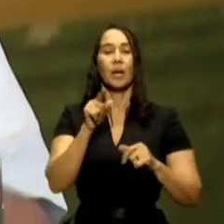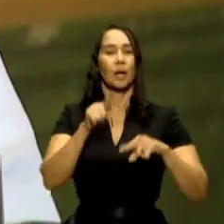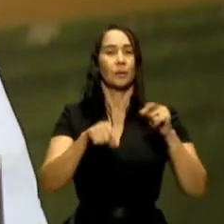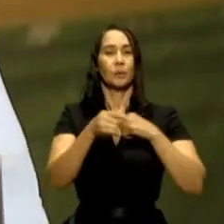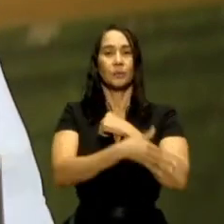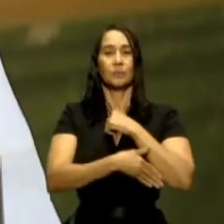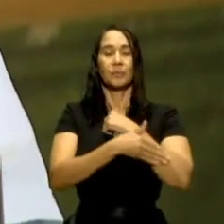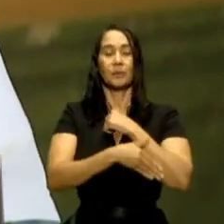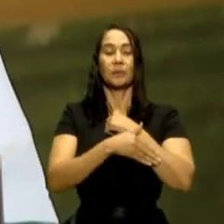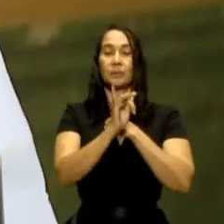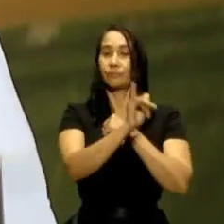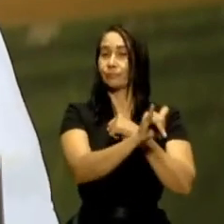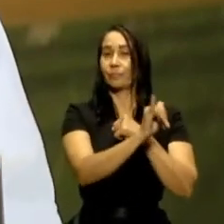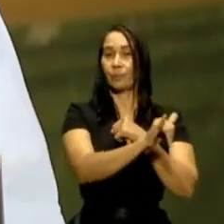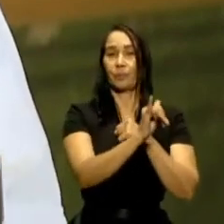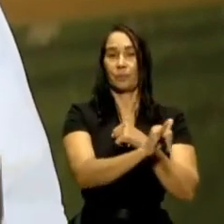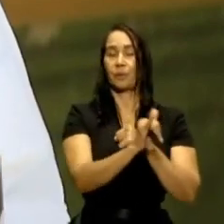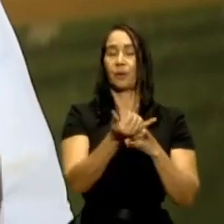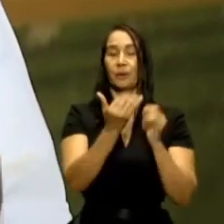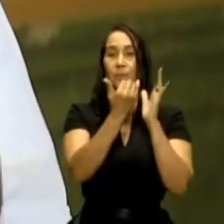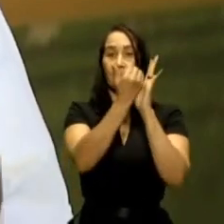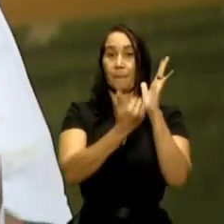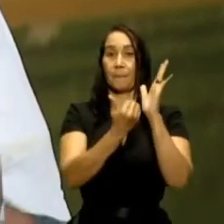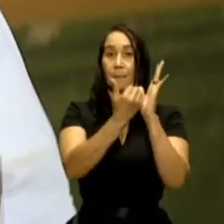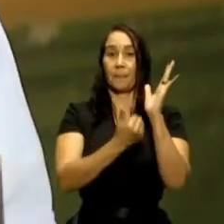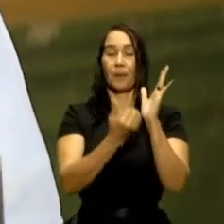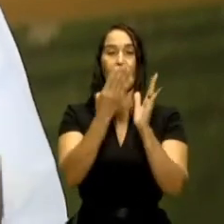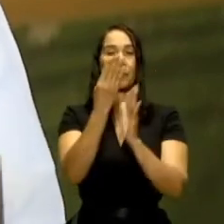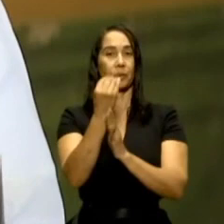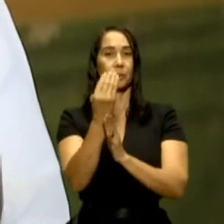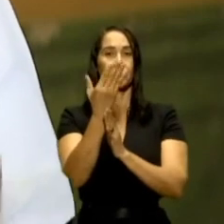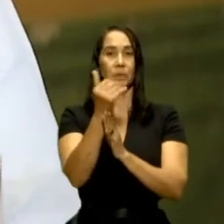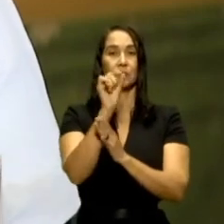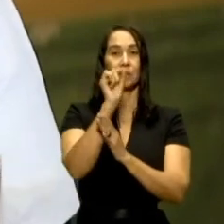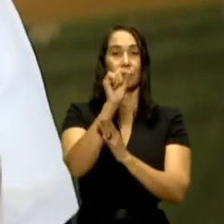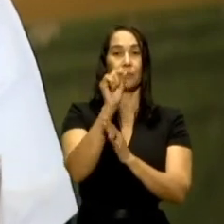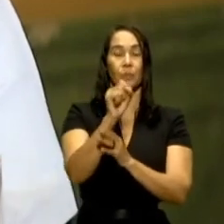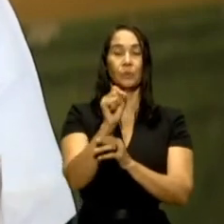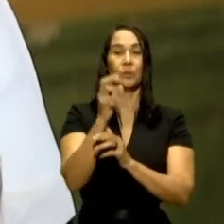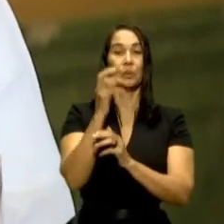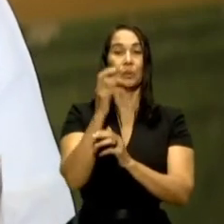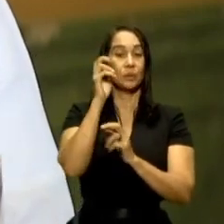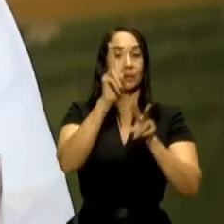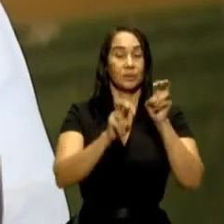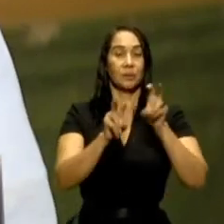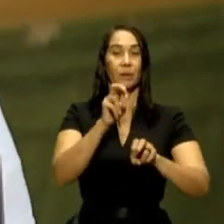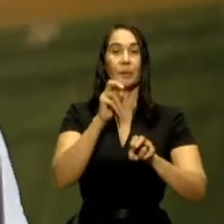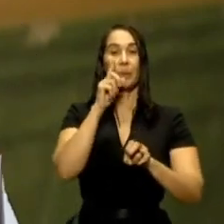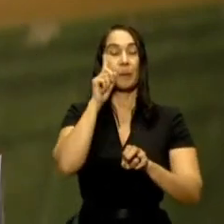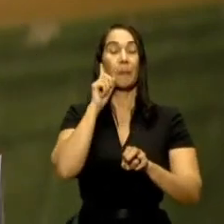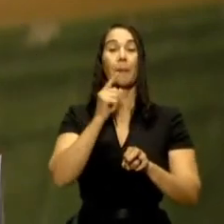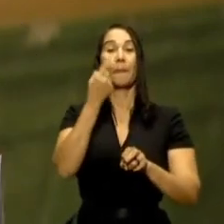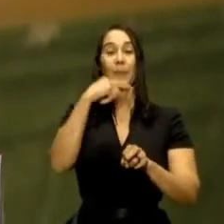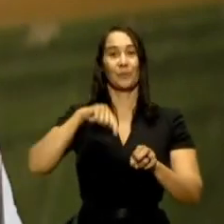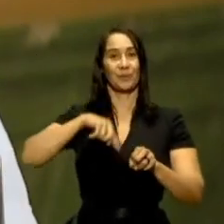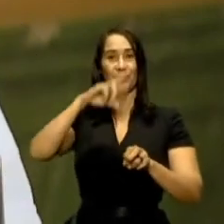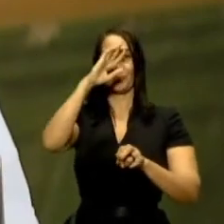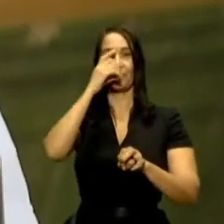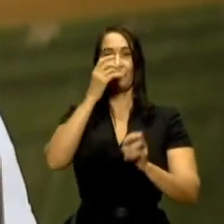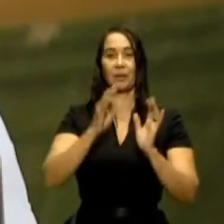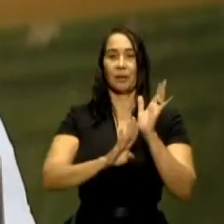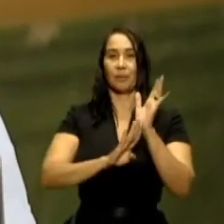mayoría de los países que realmente bajaron 14, 15 puntos en la prueba. Y sin embargo, nosotros